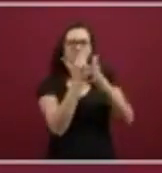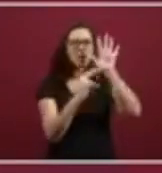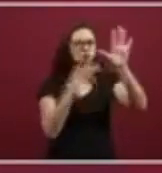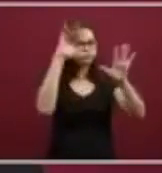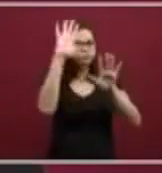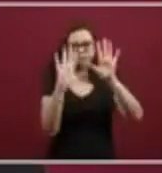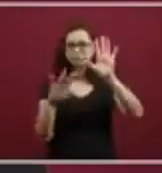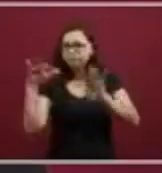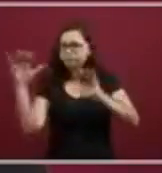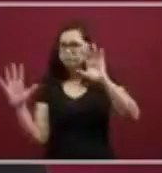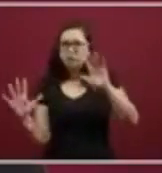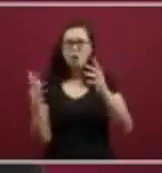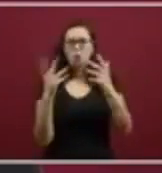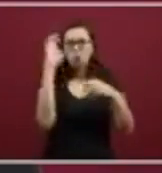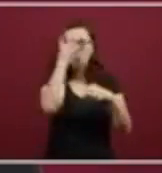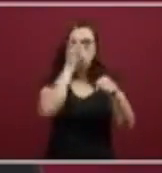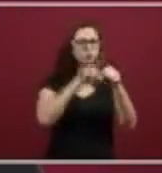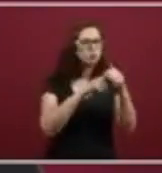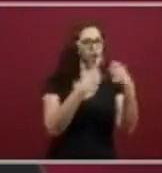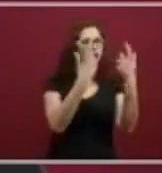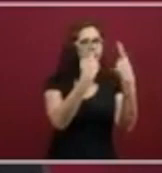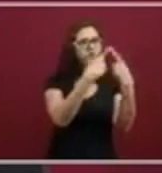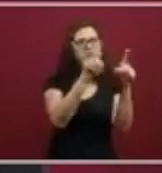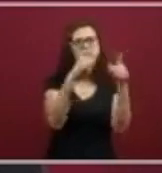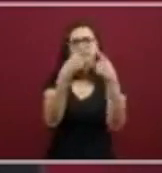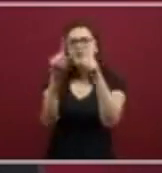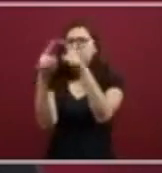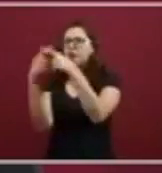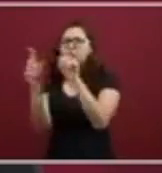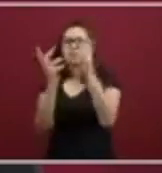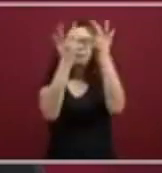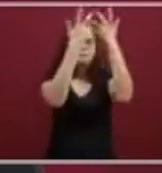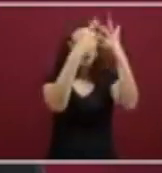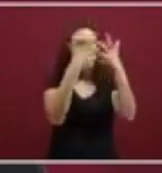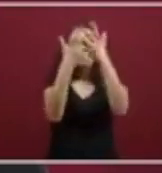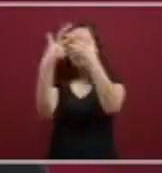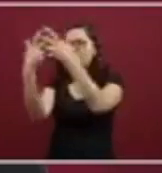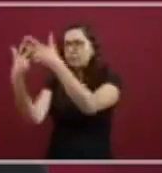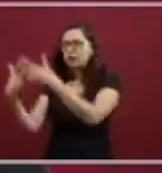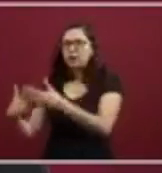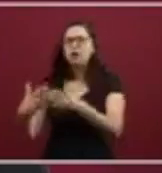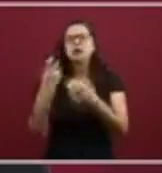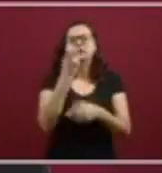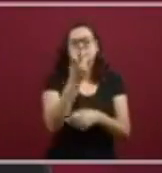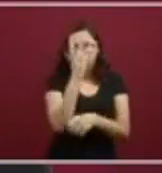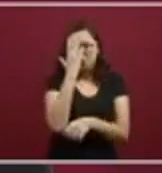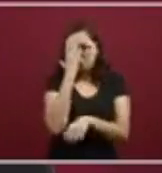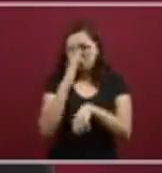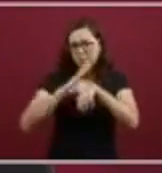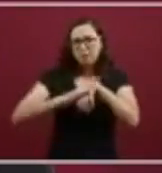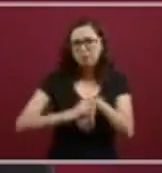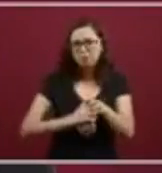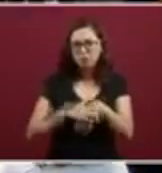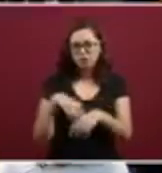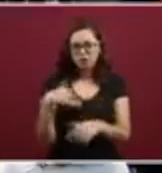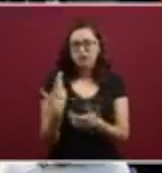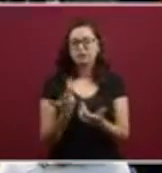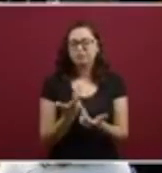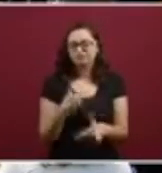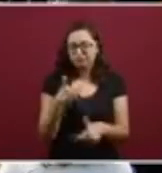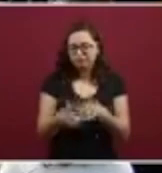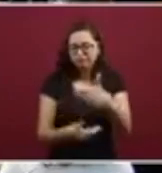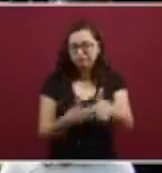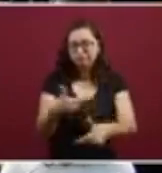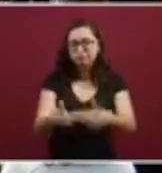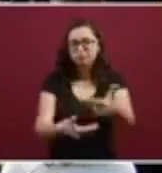y se toma en cuenta a todas las culturas, y esto va a llevar